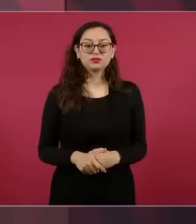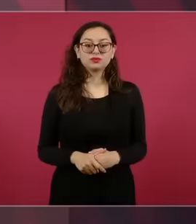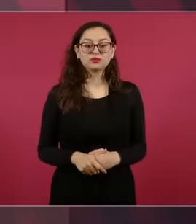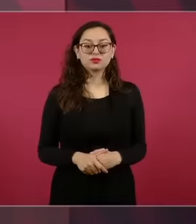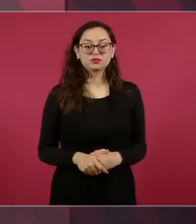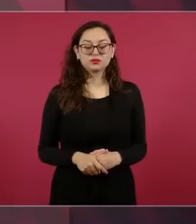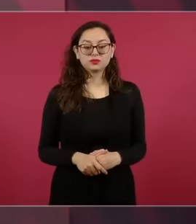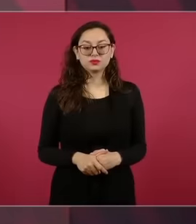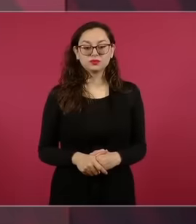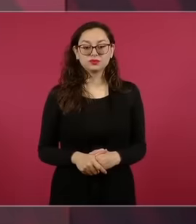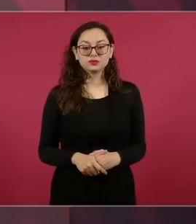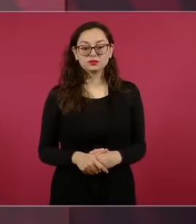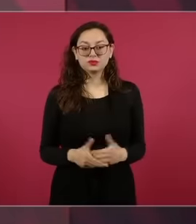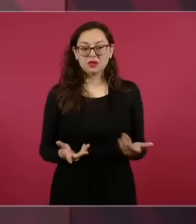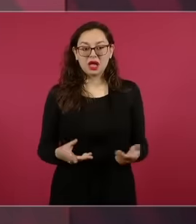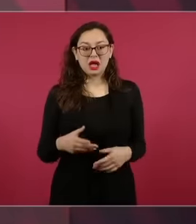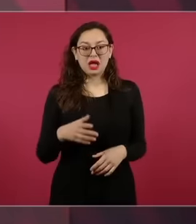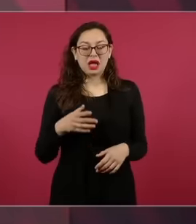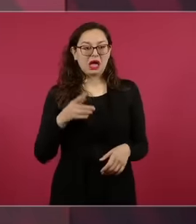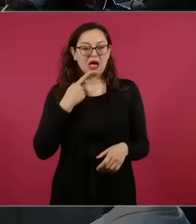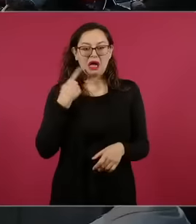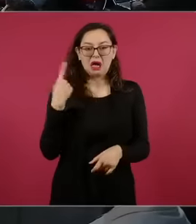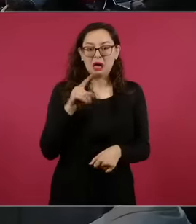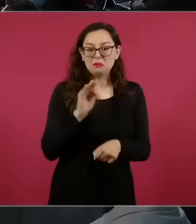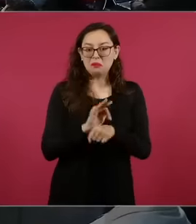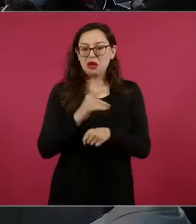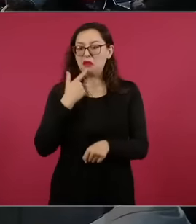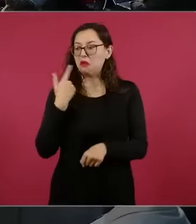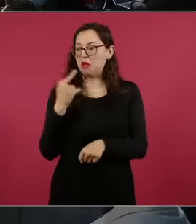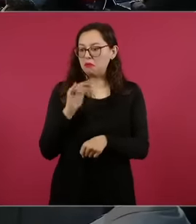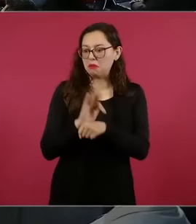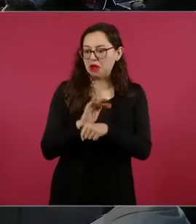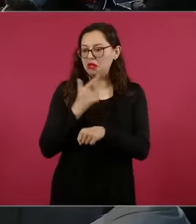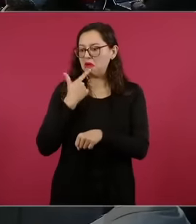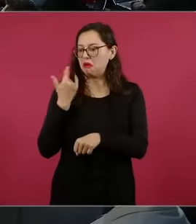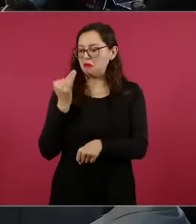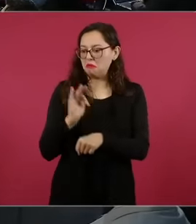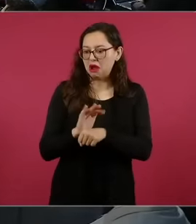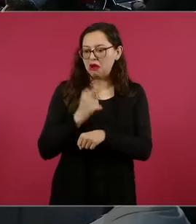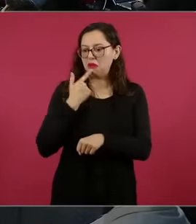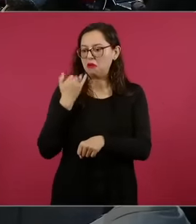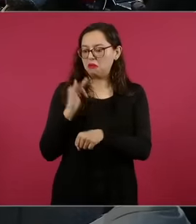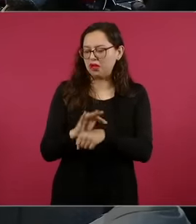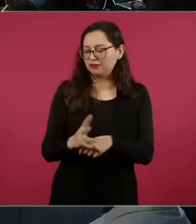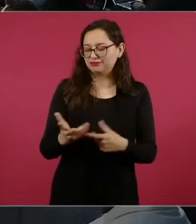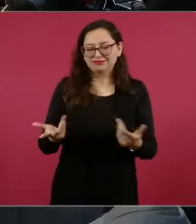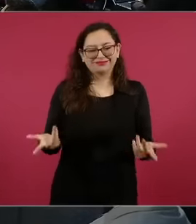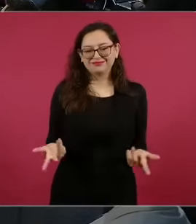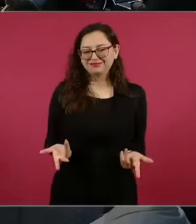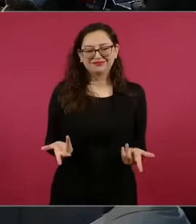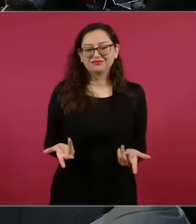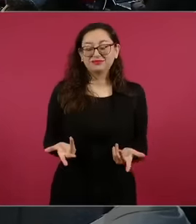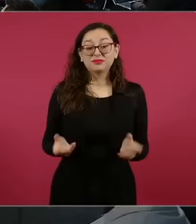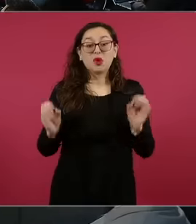Están amparándose para todo, que yo no publicara